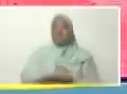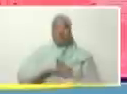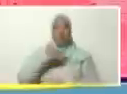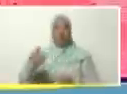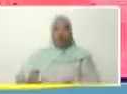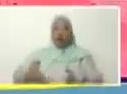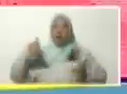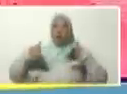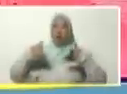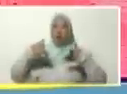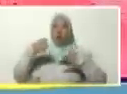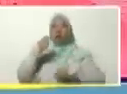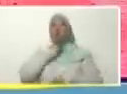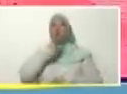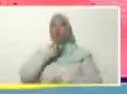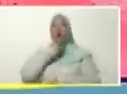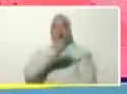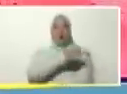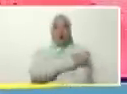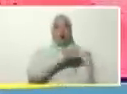a los apátridas,